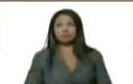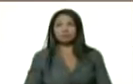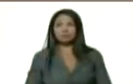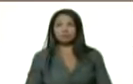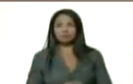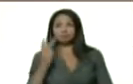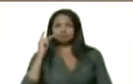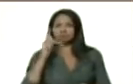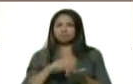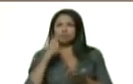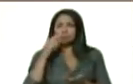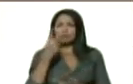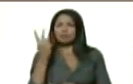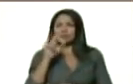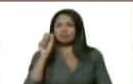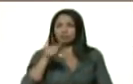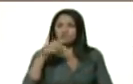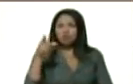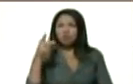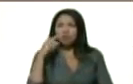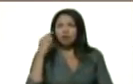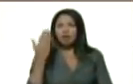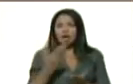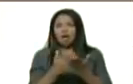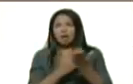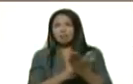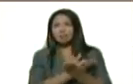Aquí están las dos expresidentas, ¿verdad?